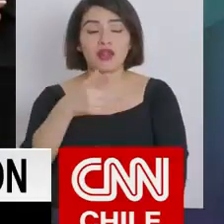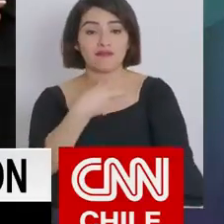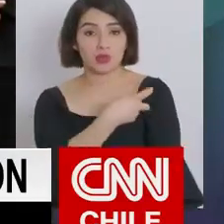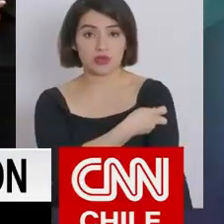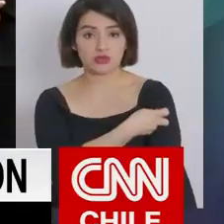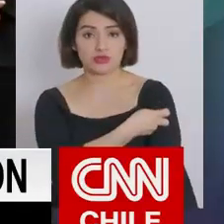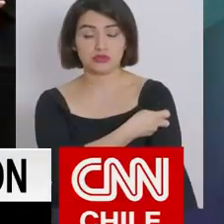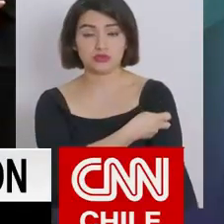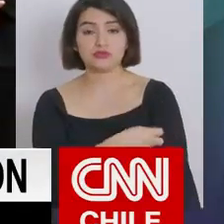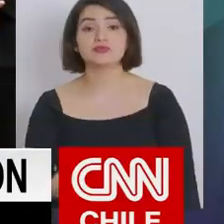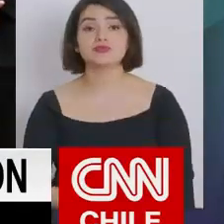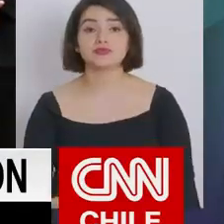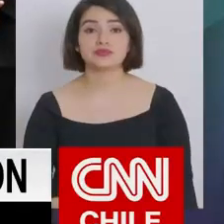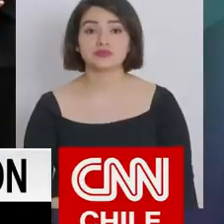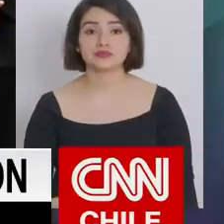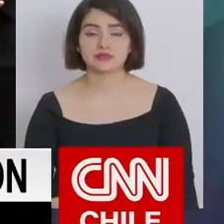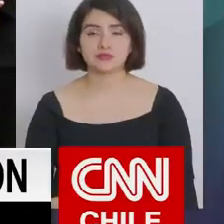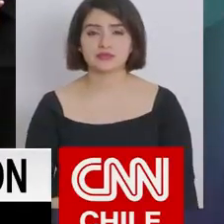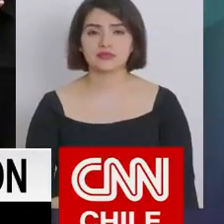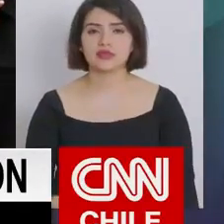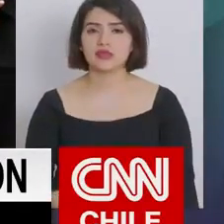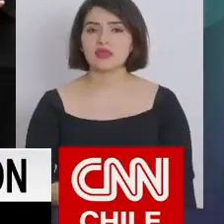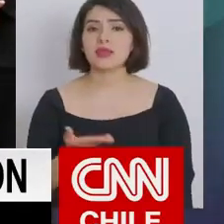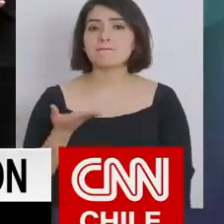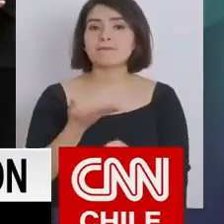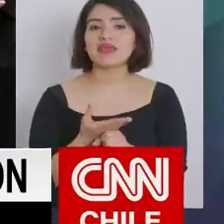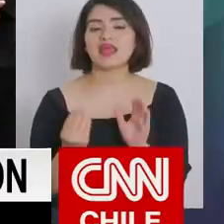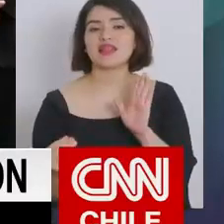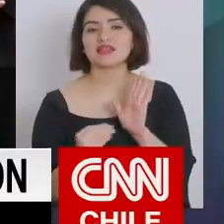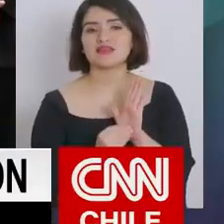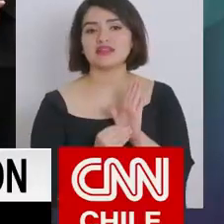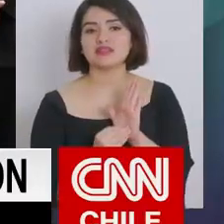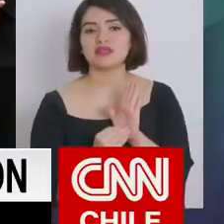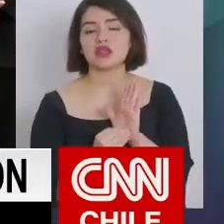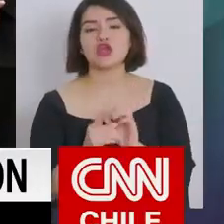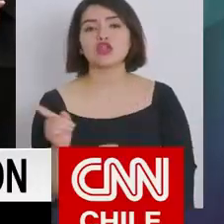a un lugar de vacunación y les exigen inscribirse, no deben estar inscritas en el vacunatorio.